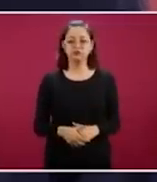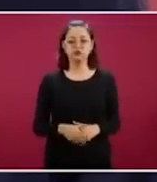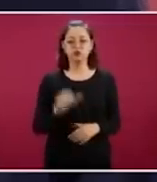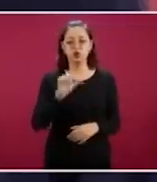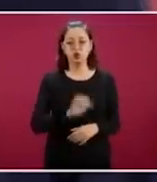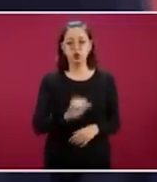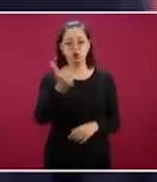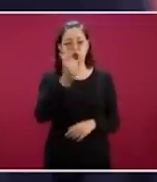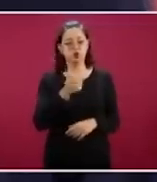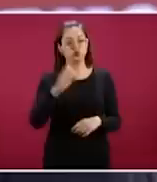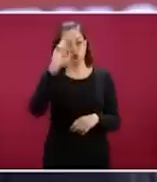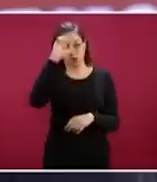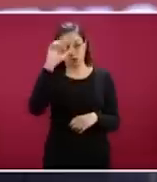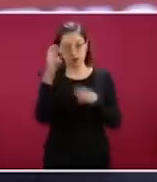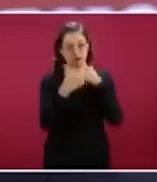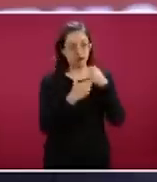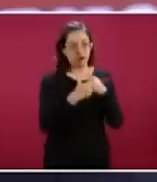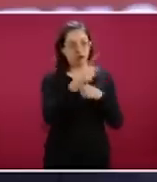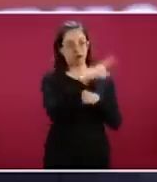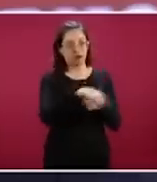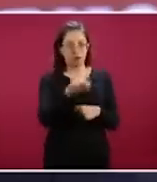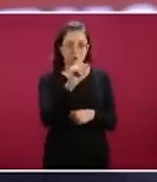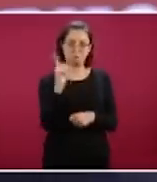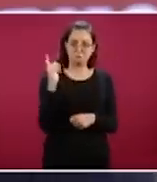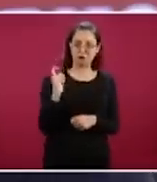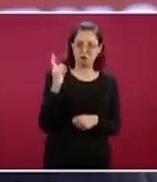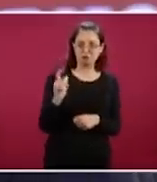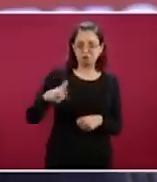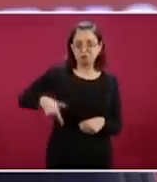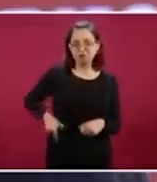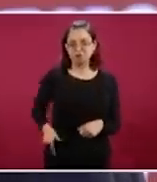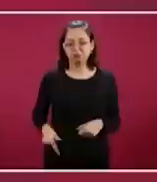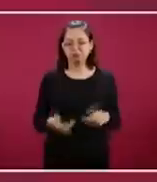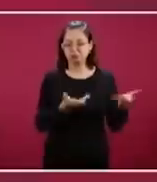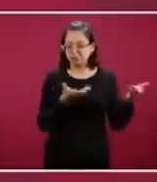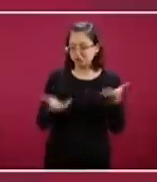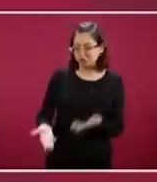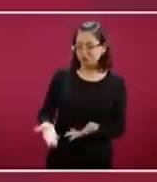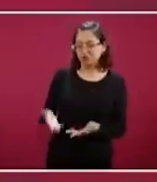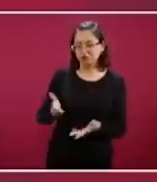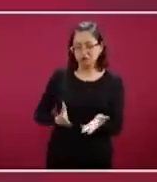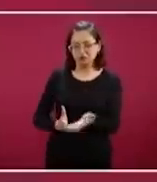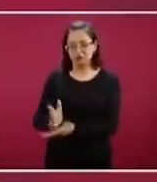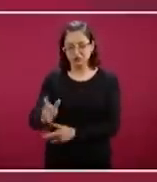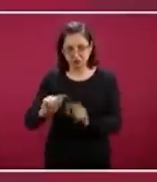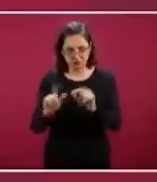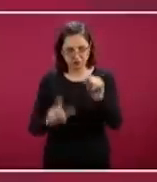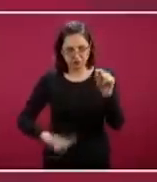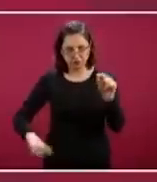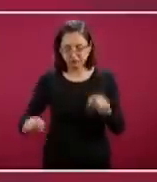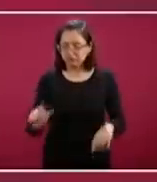Extranjeros armados no pueden intervenir en nuestro territorio.